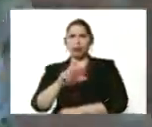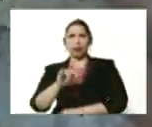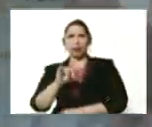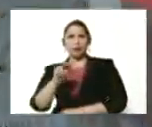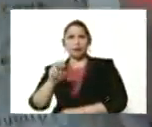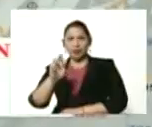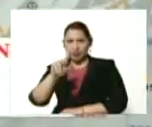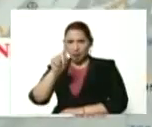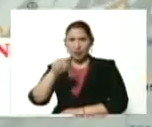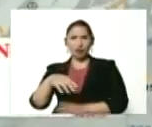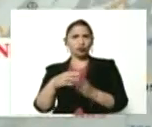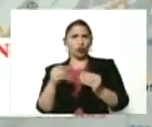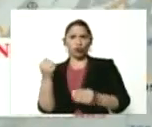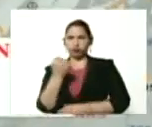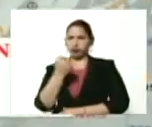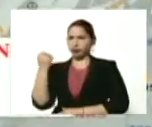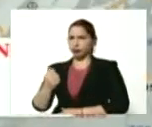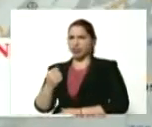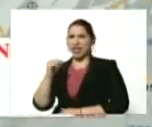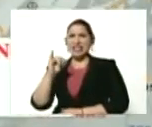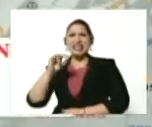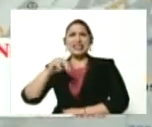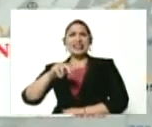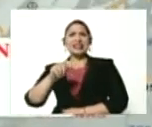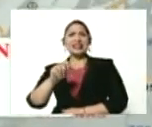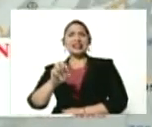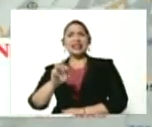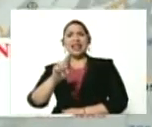la Interpol, como que no existe en Colombia.